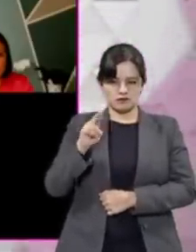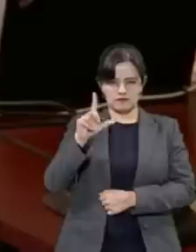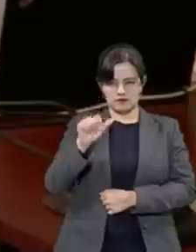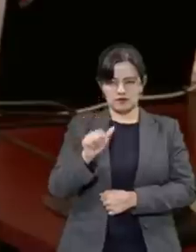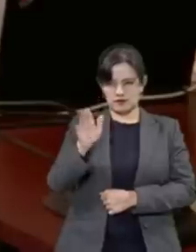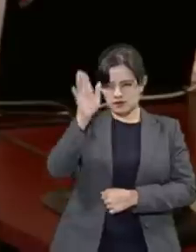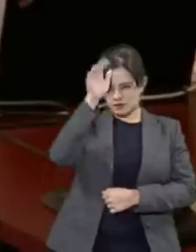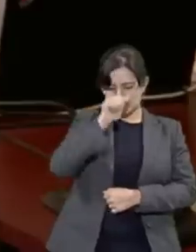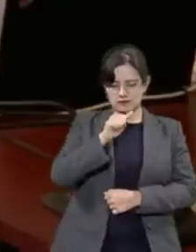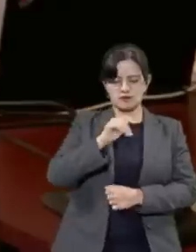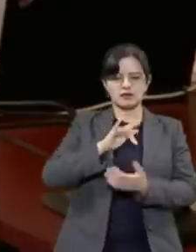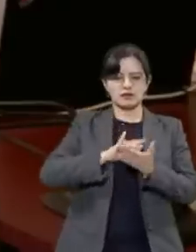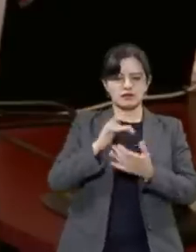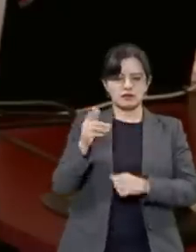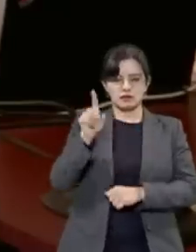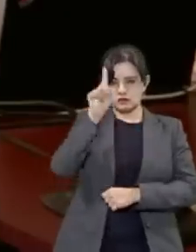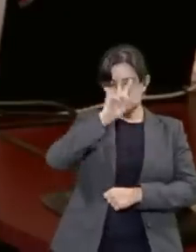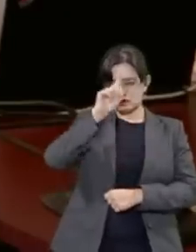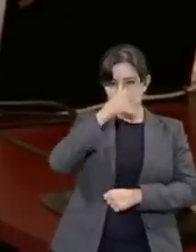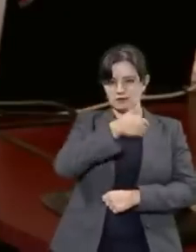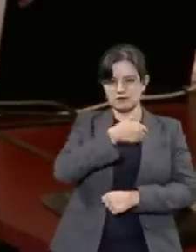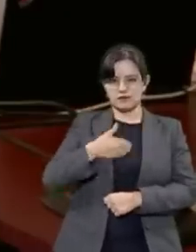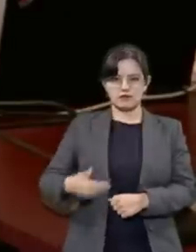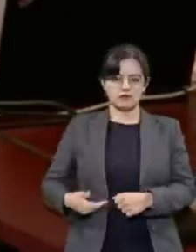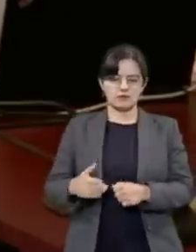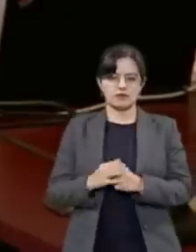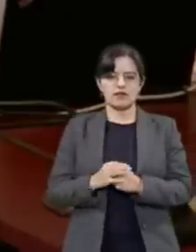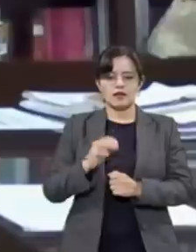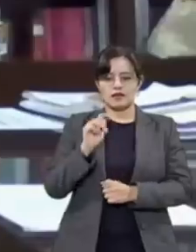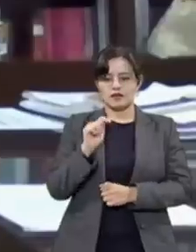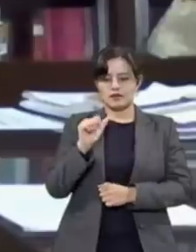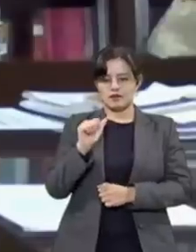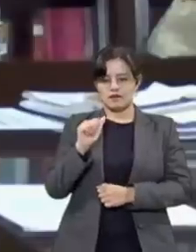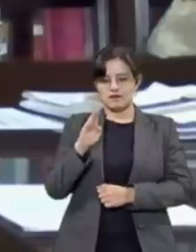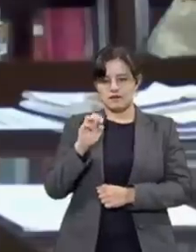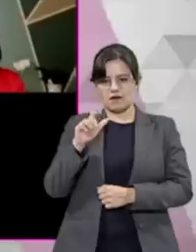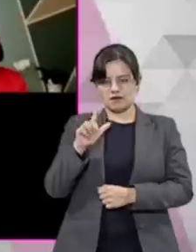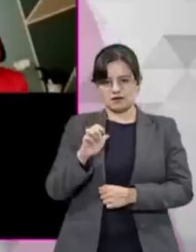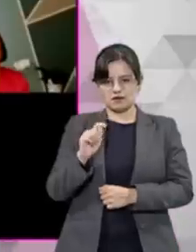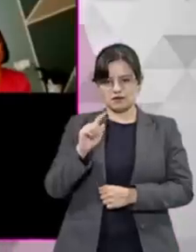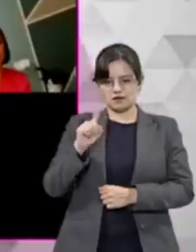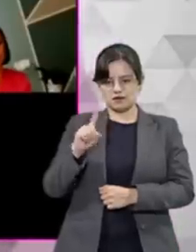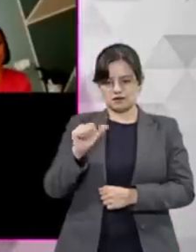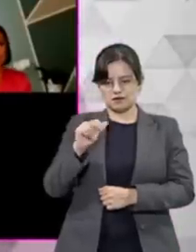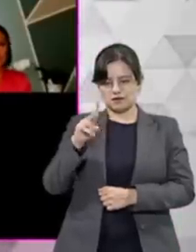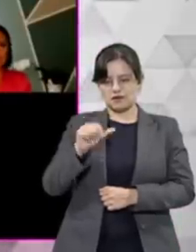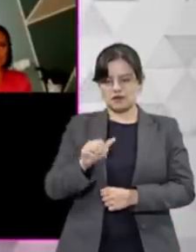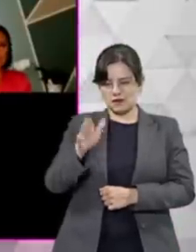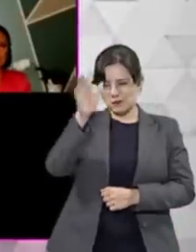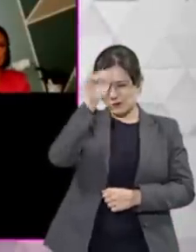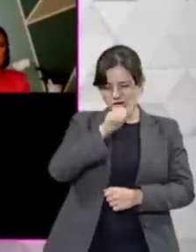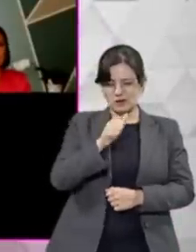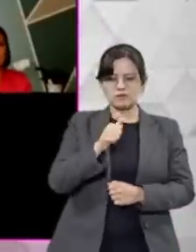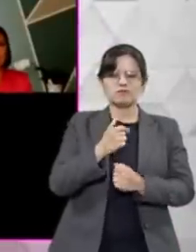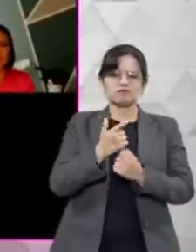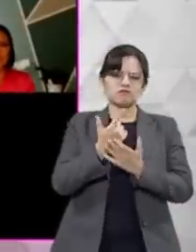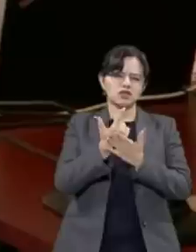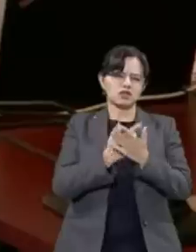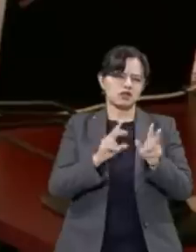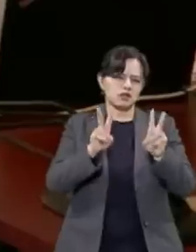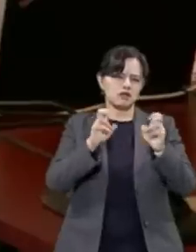priista Claudia Ruiz maciego pues también hay ese tipo de acciones y entonces tendría que valorar